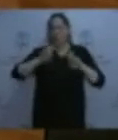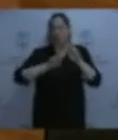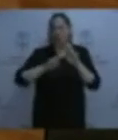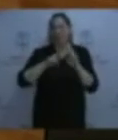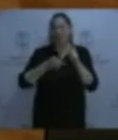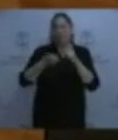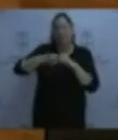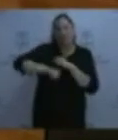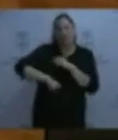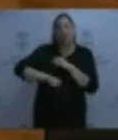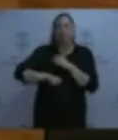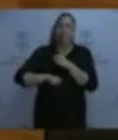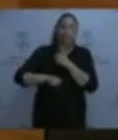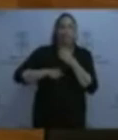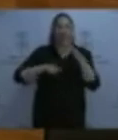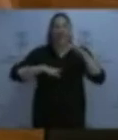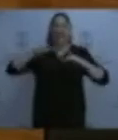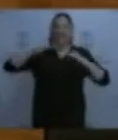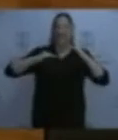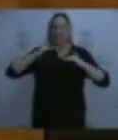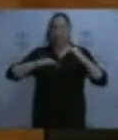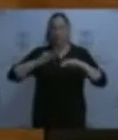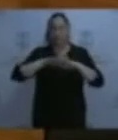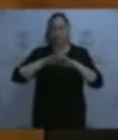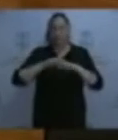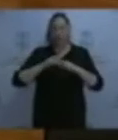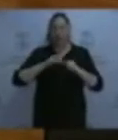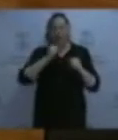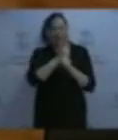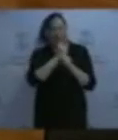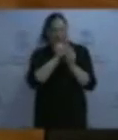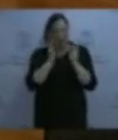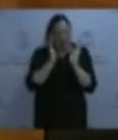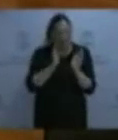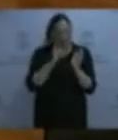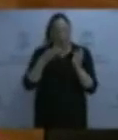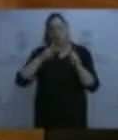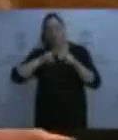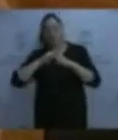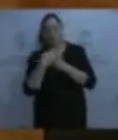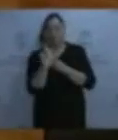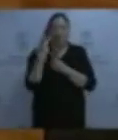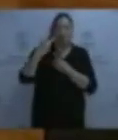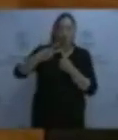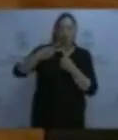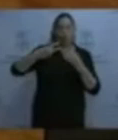el punto de equilibrio, de mayor rendimiento entre dos situaciones que son inversas,